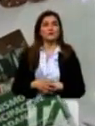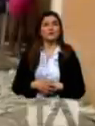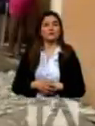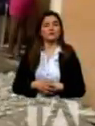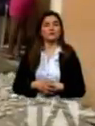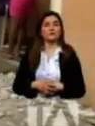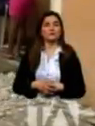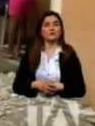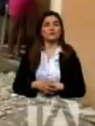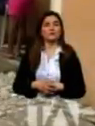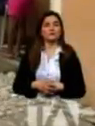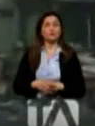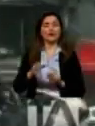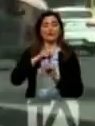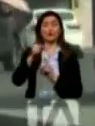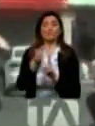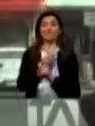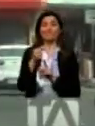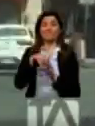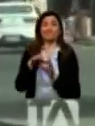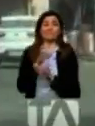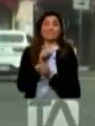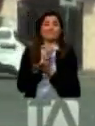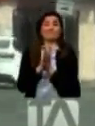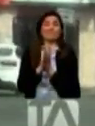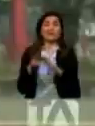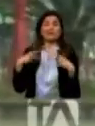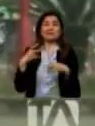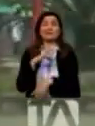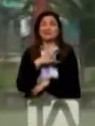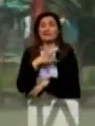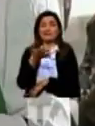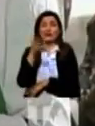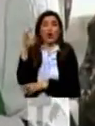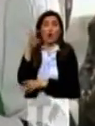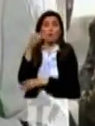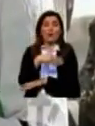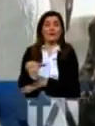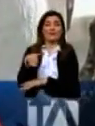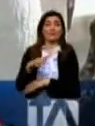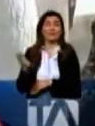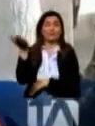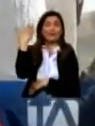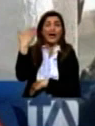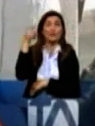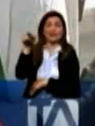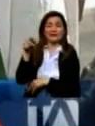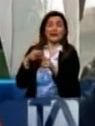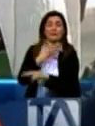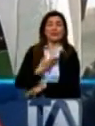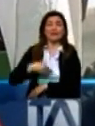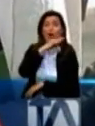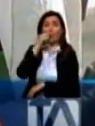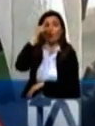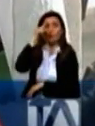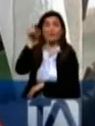responsabilidad respecto a la situación de violencia e inseguridad que se vive en la zona fronteriza con Colombia. Fue el correato el que